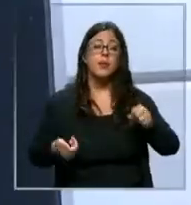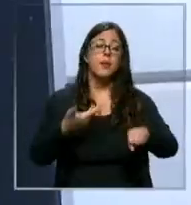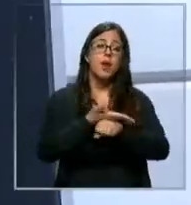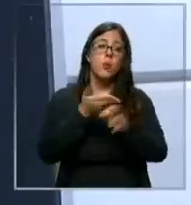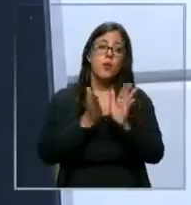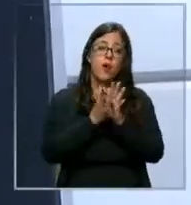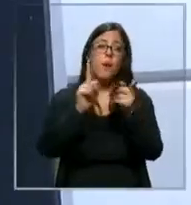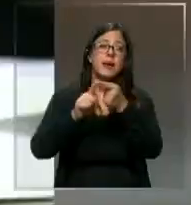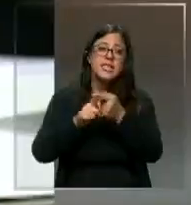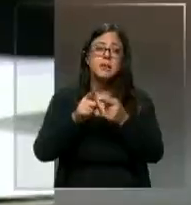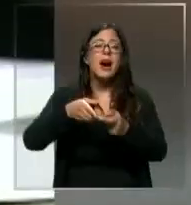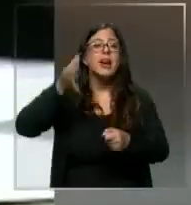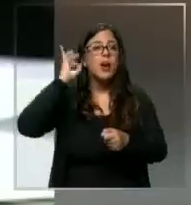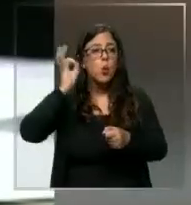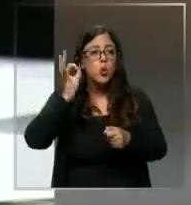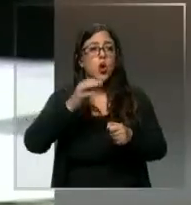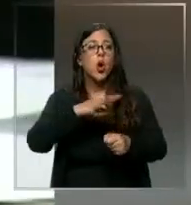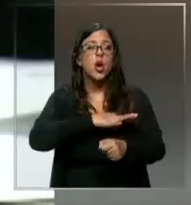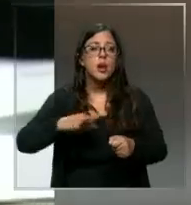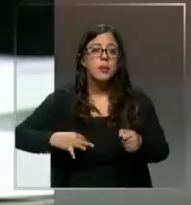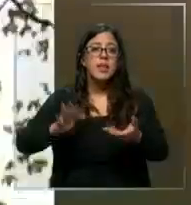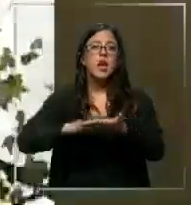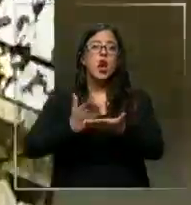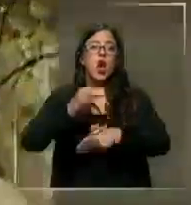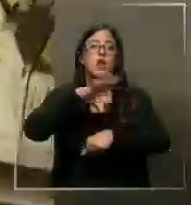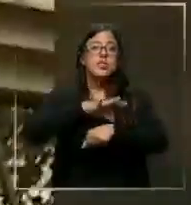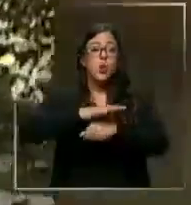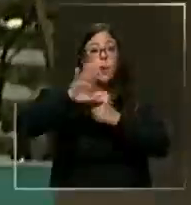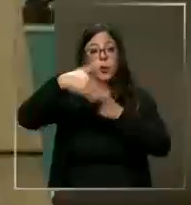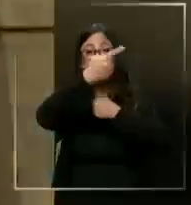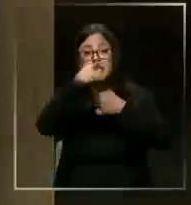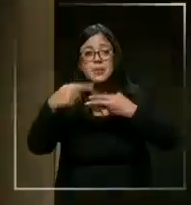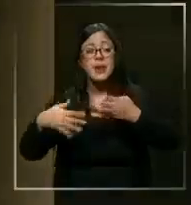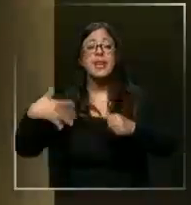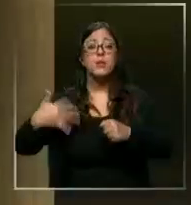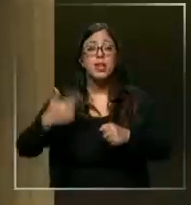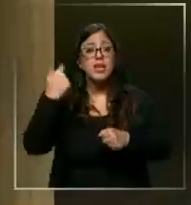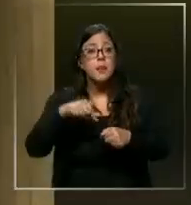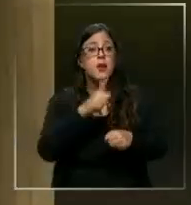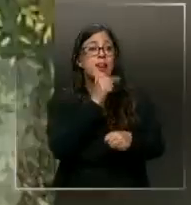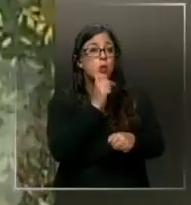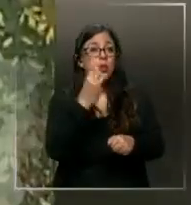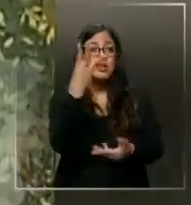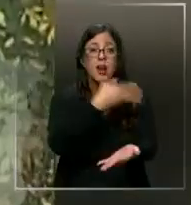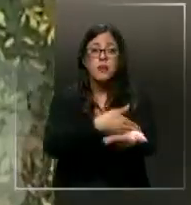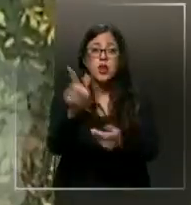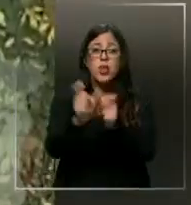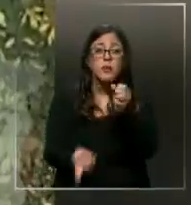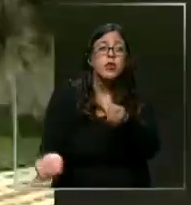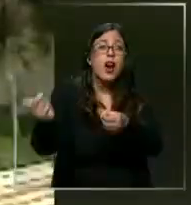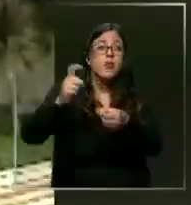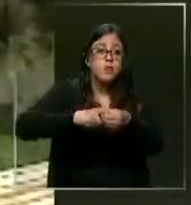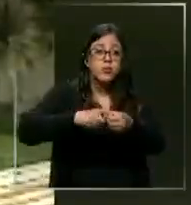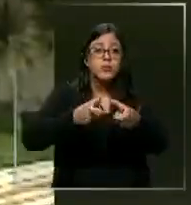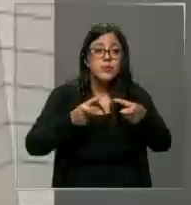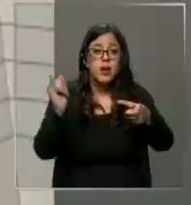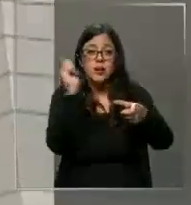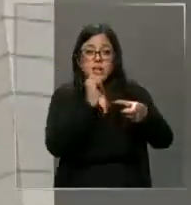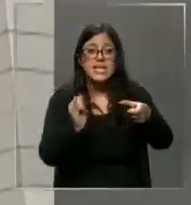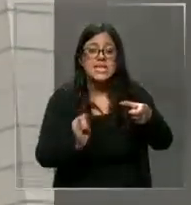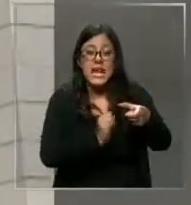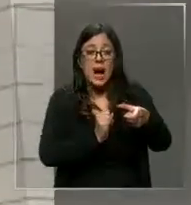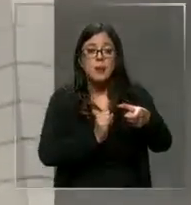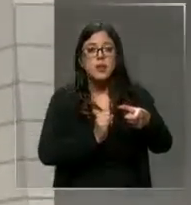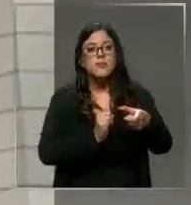con el Misal las próximas semanas serán claves mientras que la incertidumbre de tres millones de afiliados al sistema privado